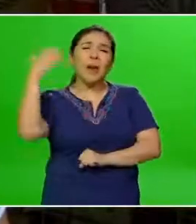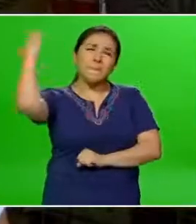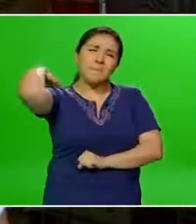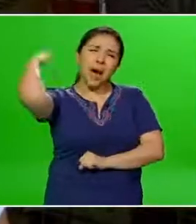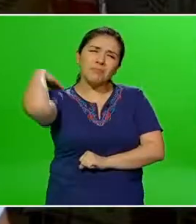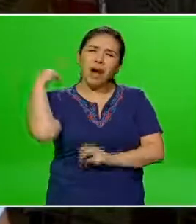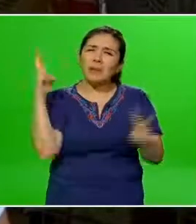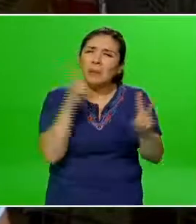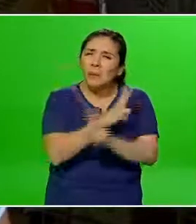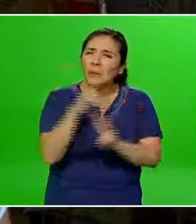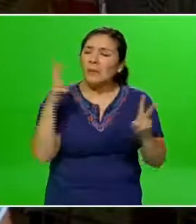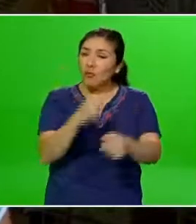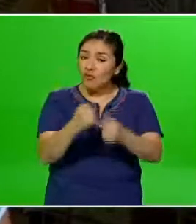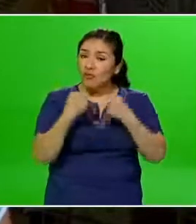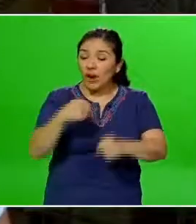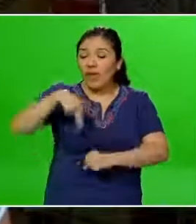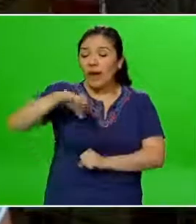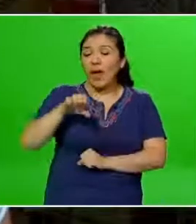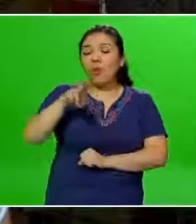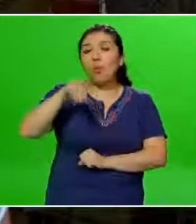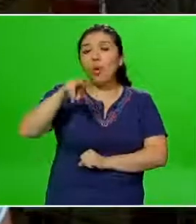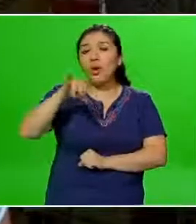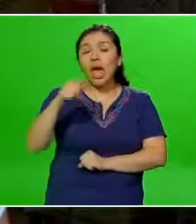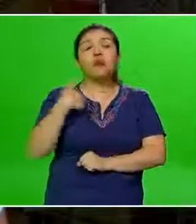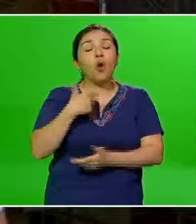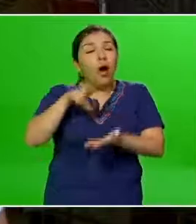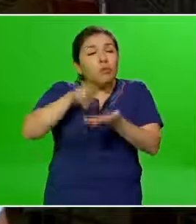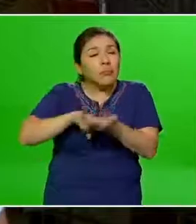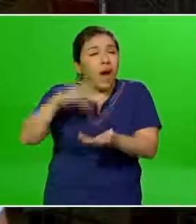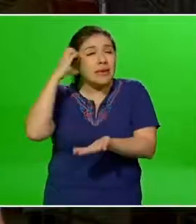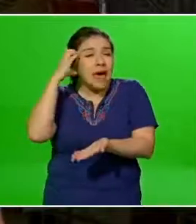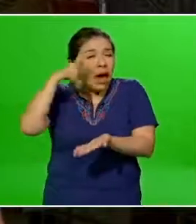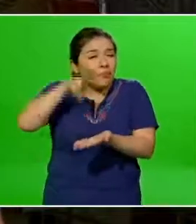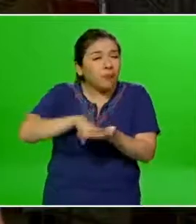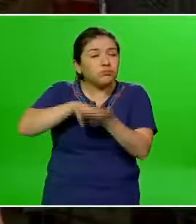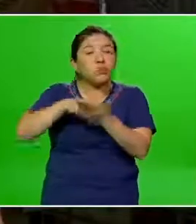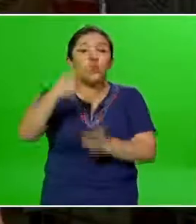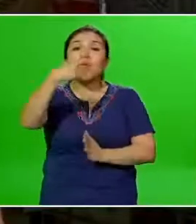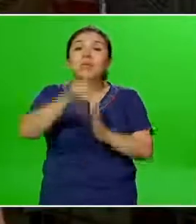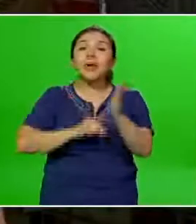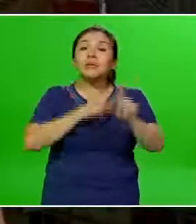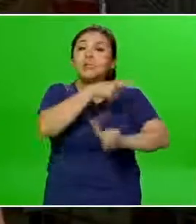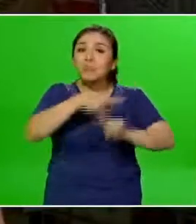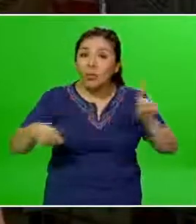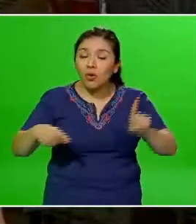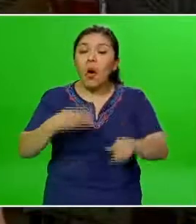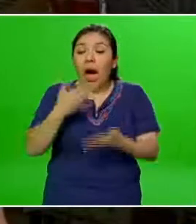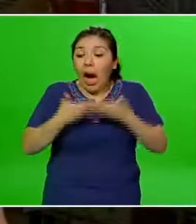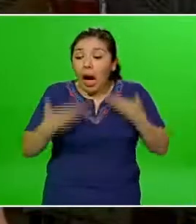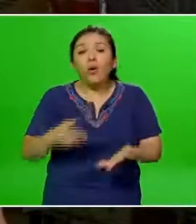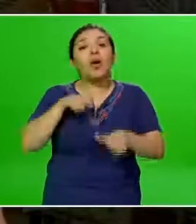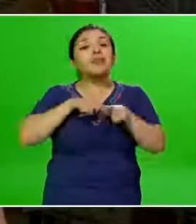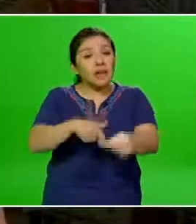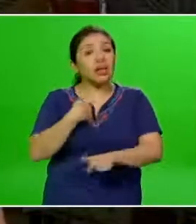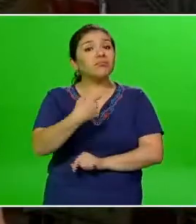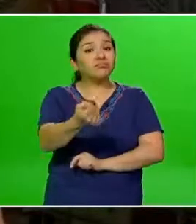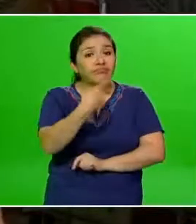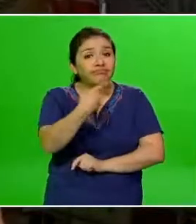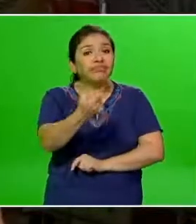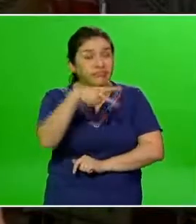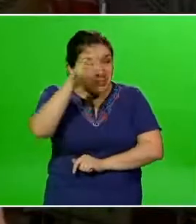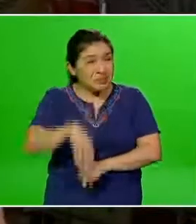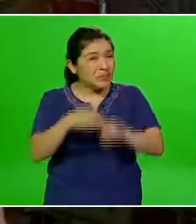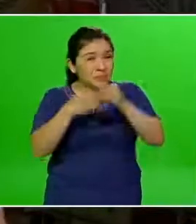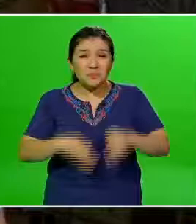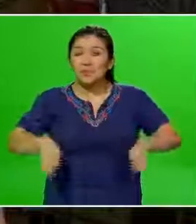neumonía. Duré en cama mes y medio y sigo con tratamiento. Por eso es tan importante